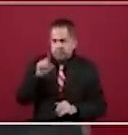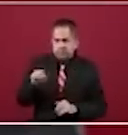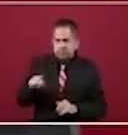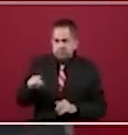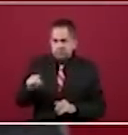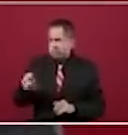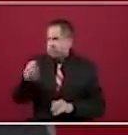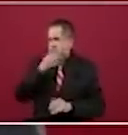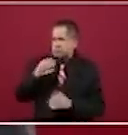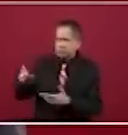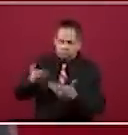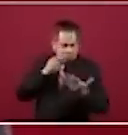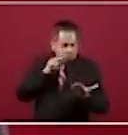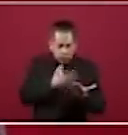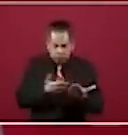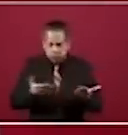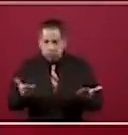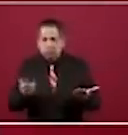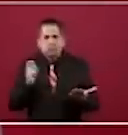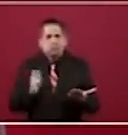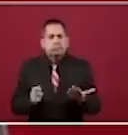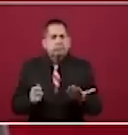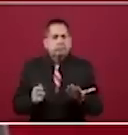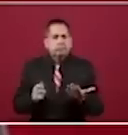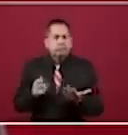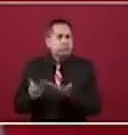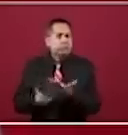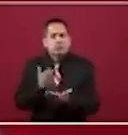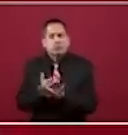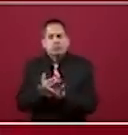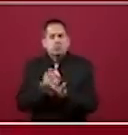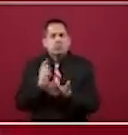quedaron en presentarme la propuesta